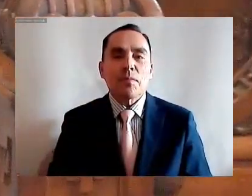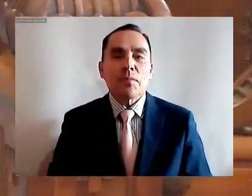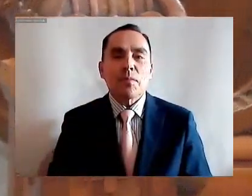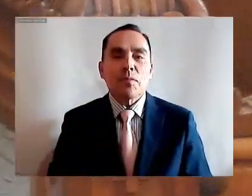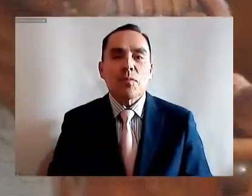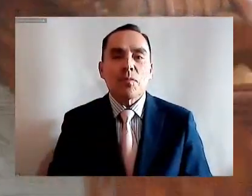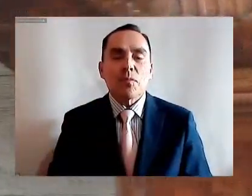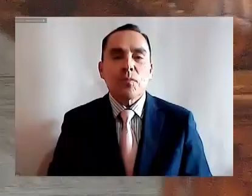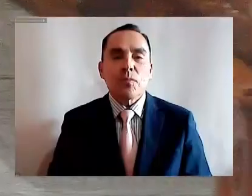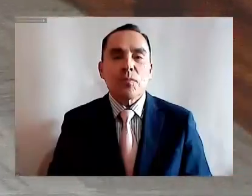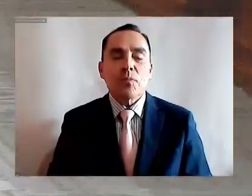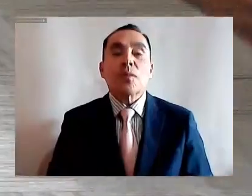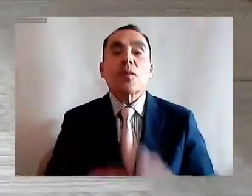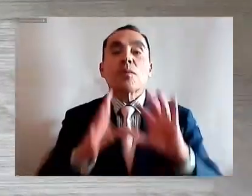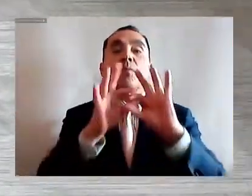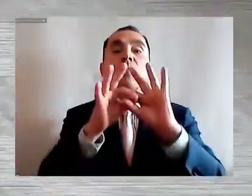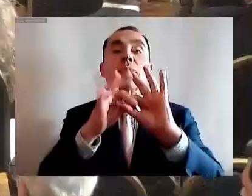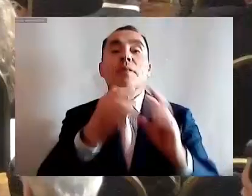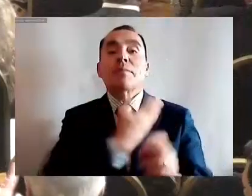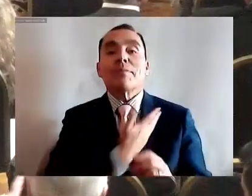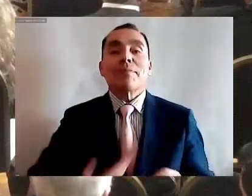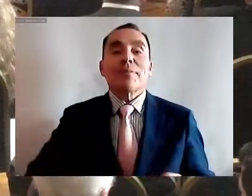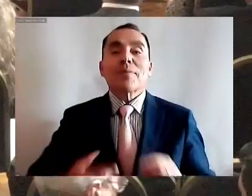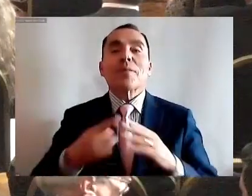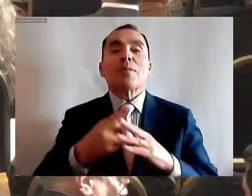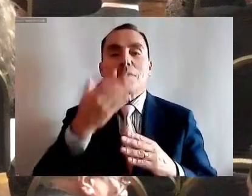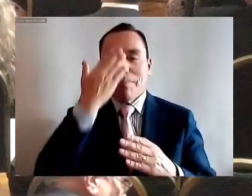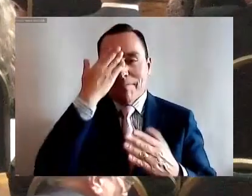Muchas gracias, presidente, por su presencia.